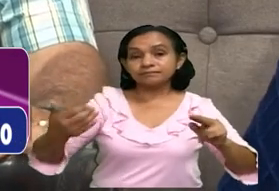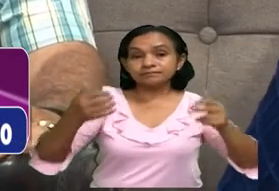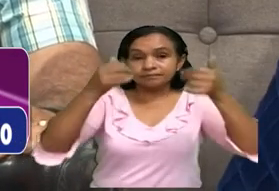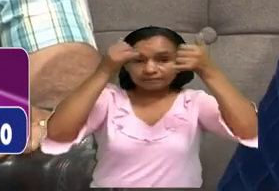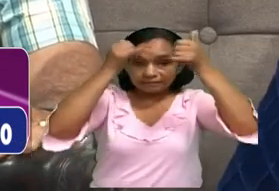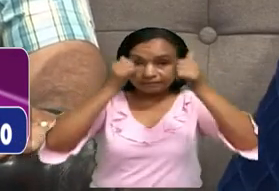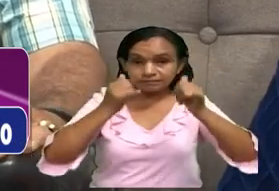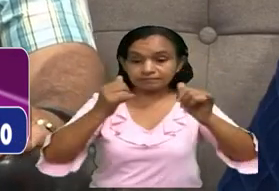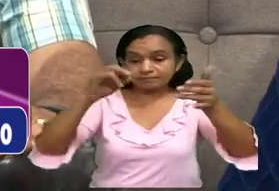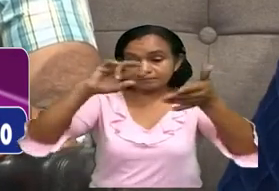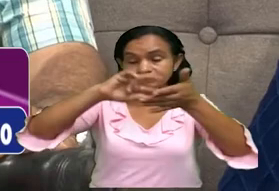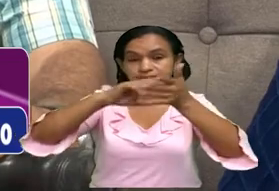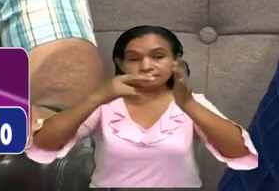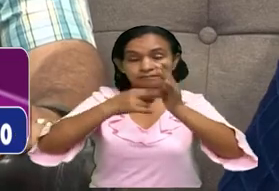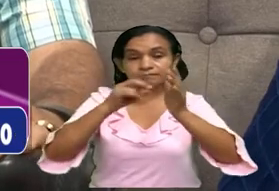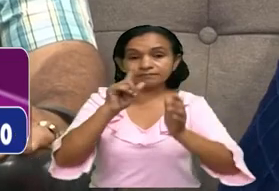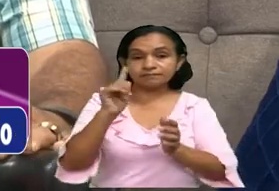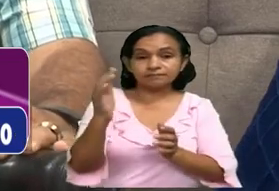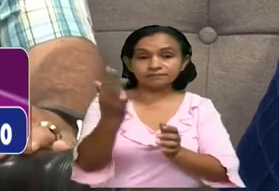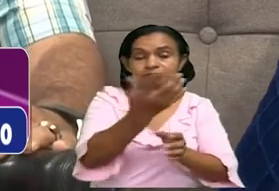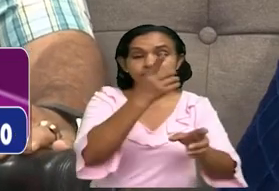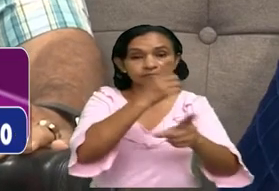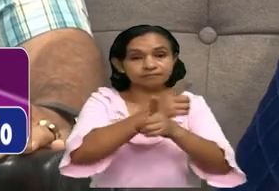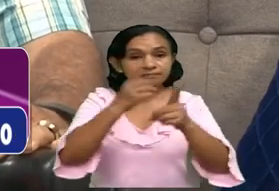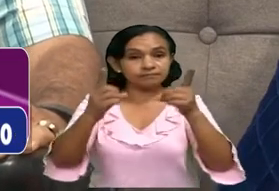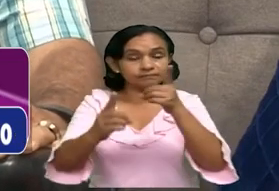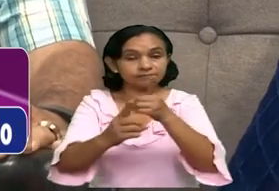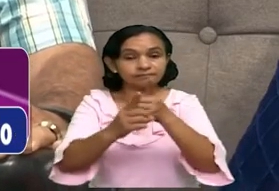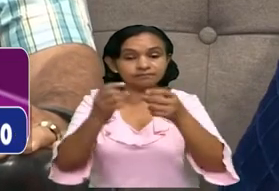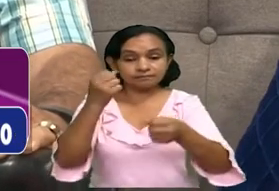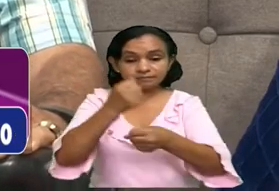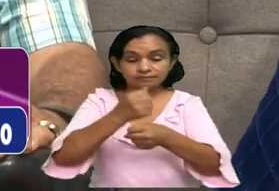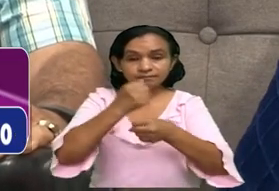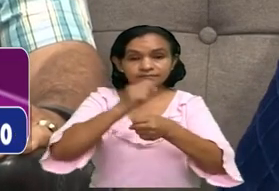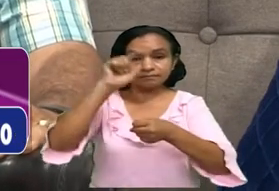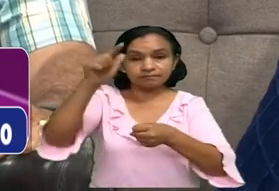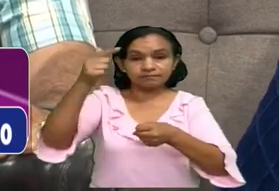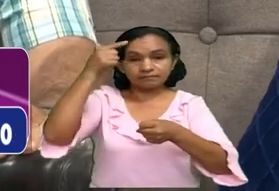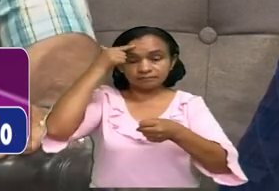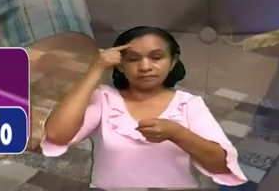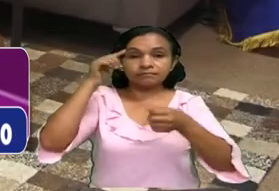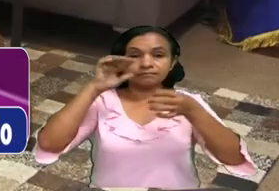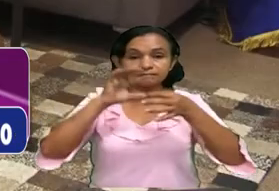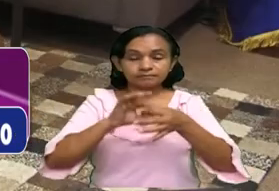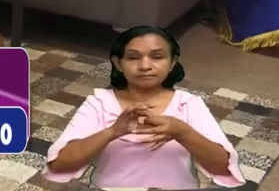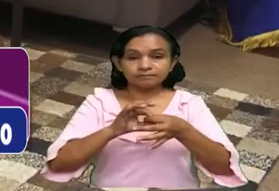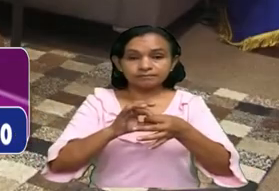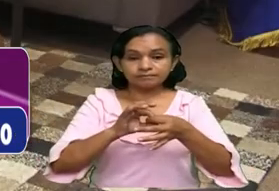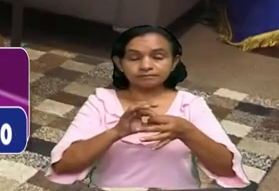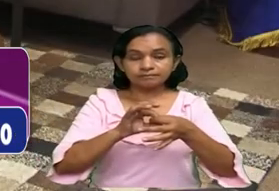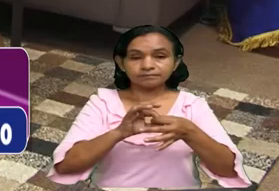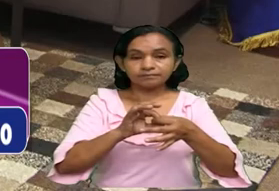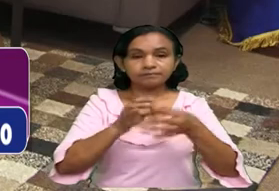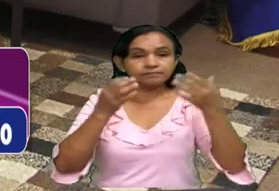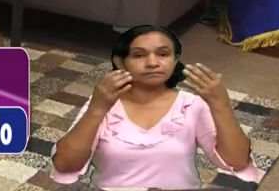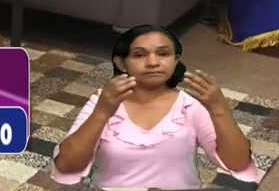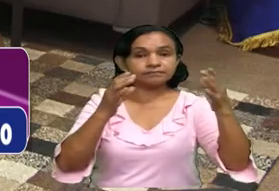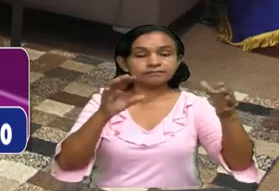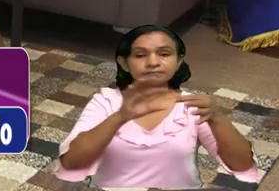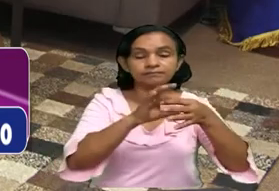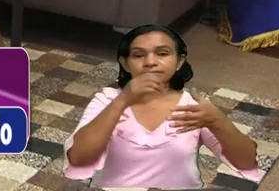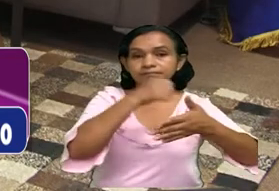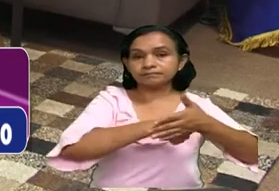en este sentido, nosotros debemos de reconocer que ha venido trabajando el gobierno, ¿verdad?, a la par de los productores en este